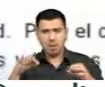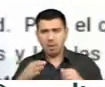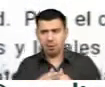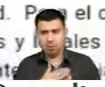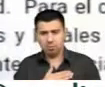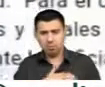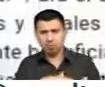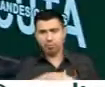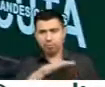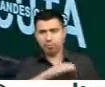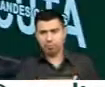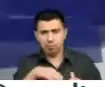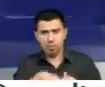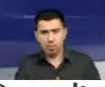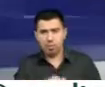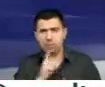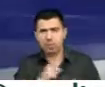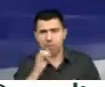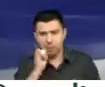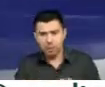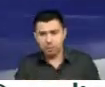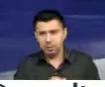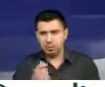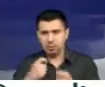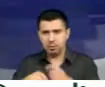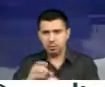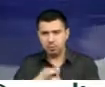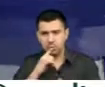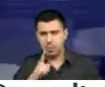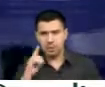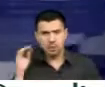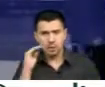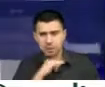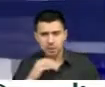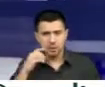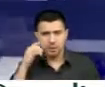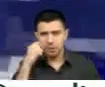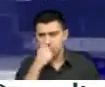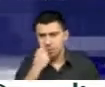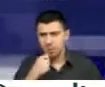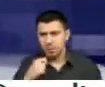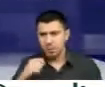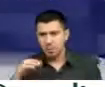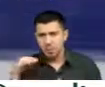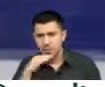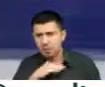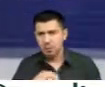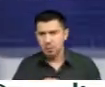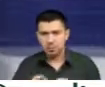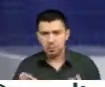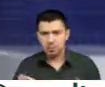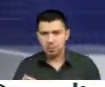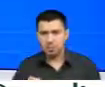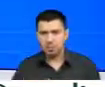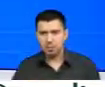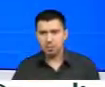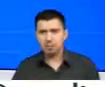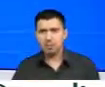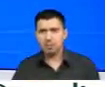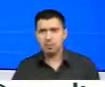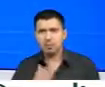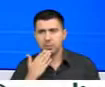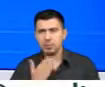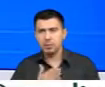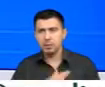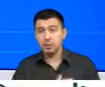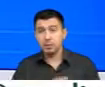parte del panorama fronterizo. Sigan ustedes con más de lo que sucede en el Gran Santander en Oriente Noticias. Que tengan todos una feliz tarde. Feliz tarde para usted,